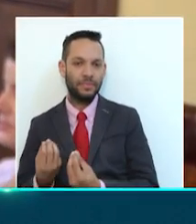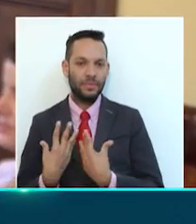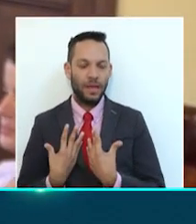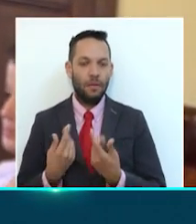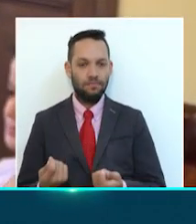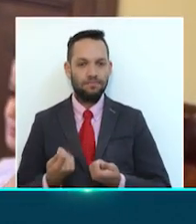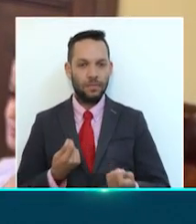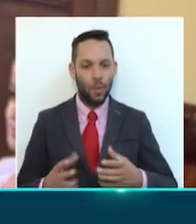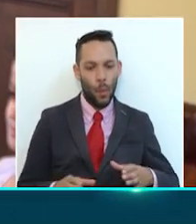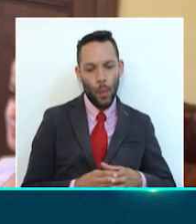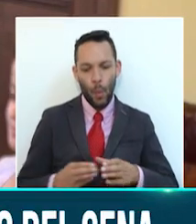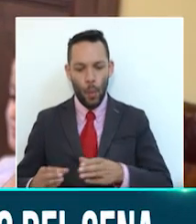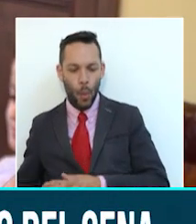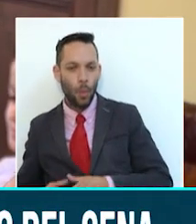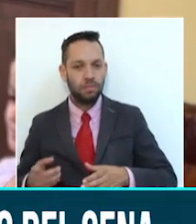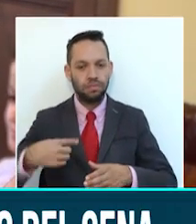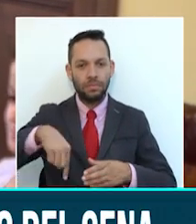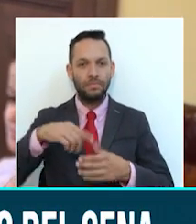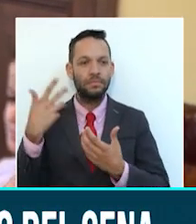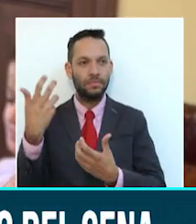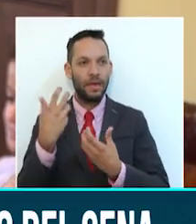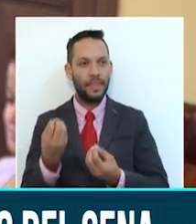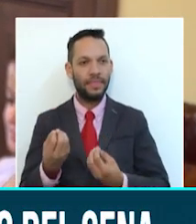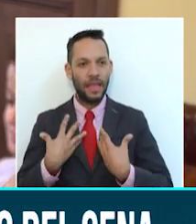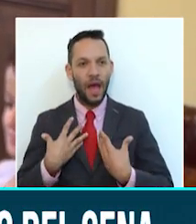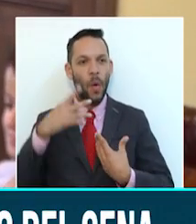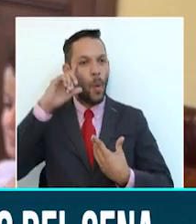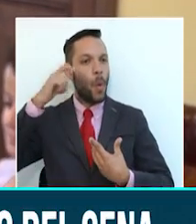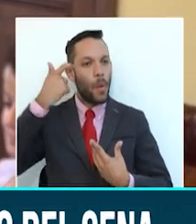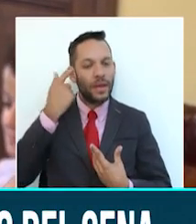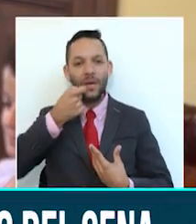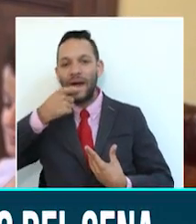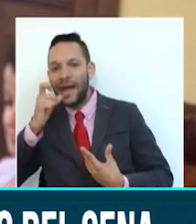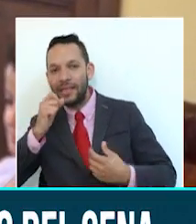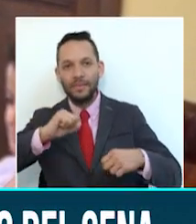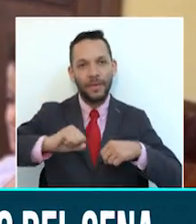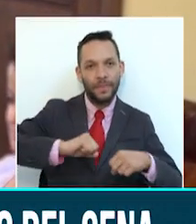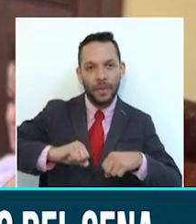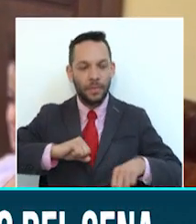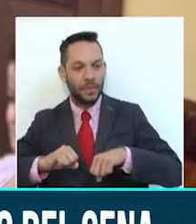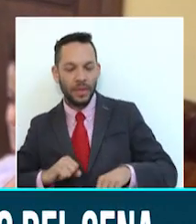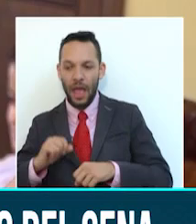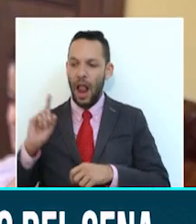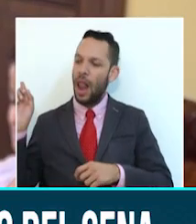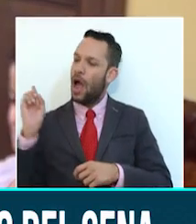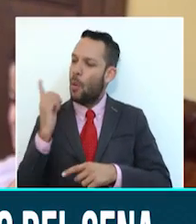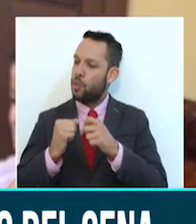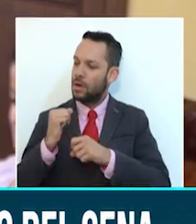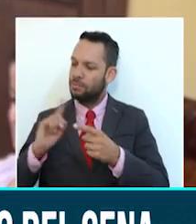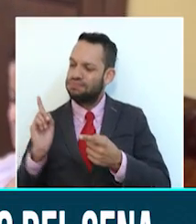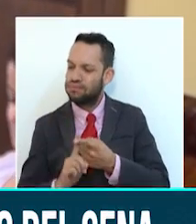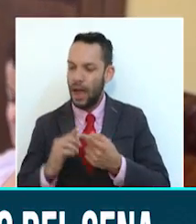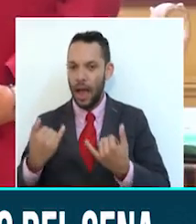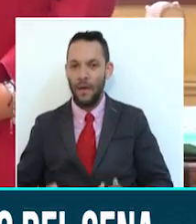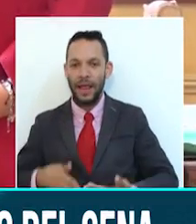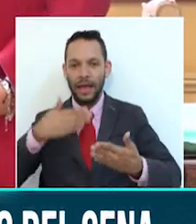los cursos de inglés que nos da precisamente la Gobernación de Caldas. Somos profes que hicimos el curso de inglés el año anterior, entonces gracias a